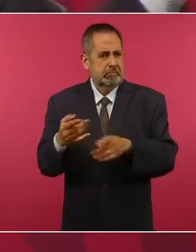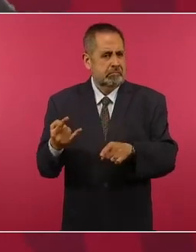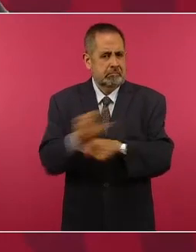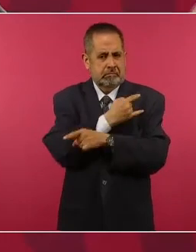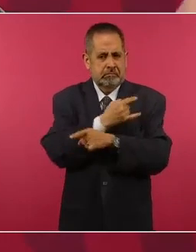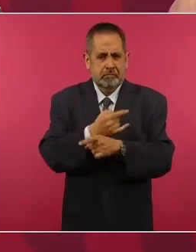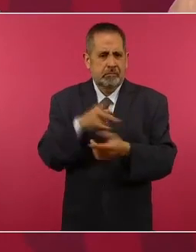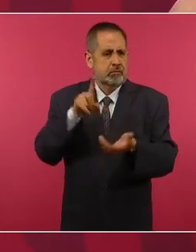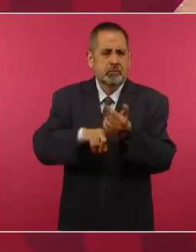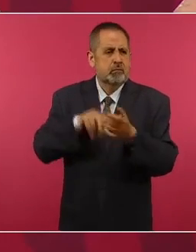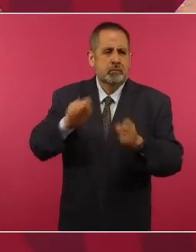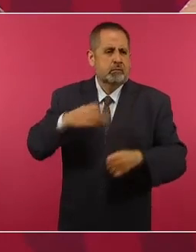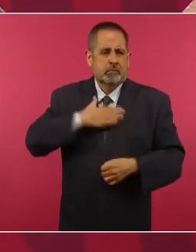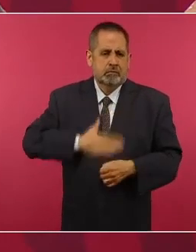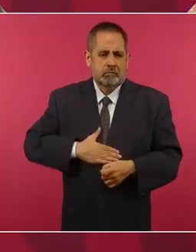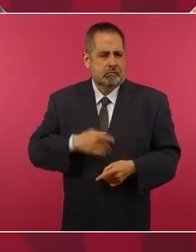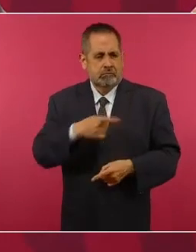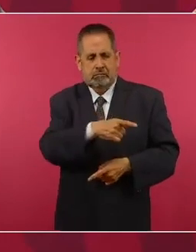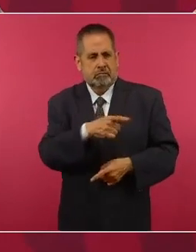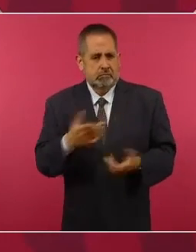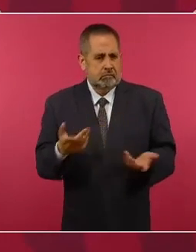pero no de la justicia.